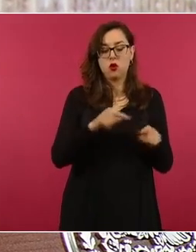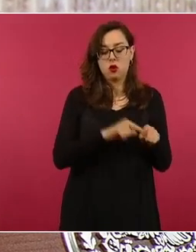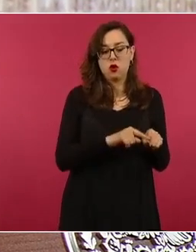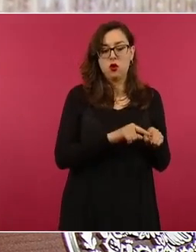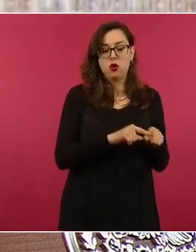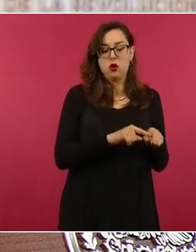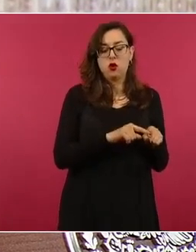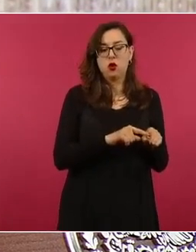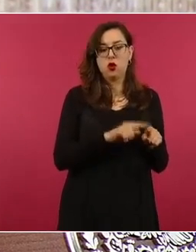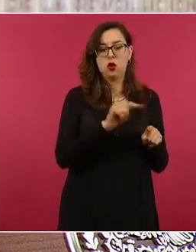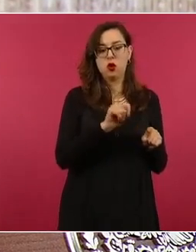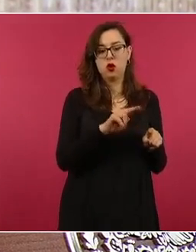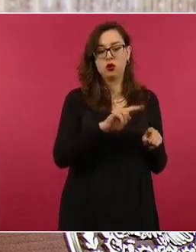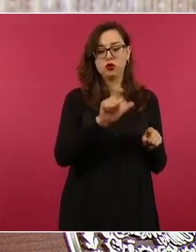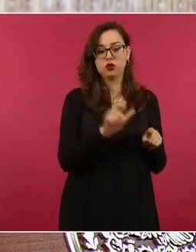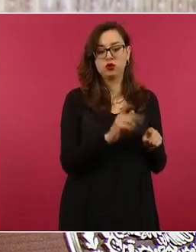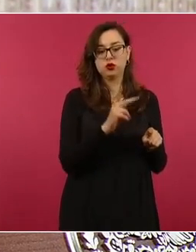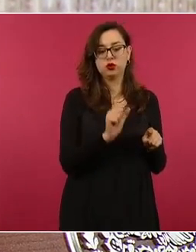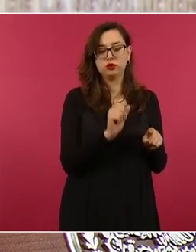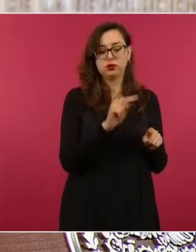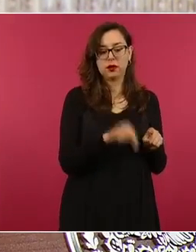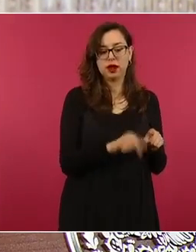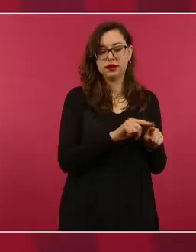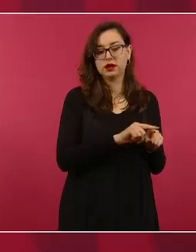Coatzacoalcos a Dos Bocas,